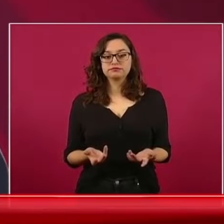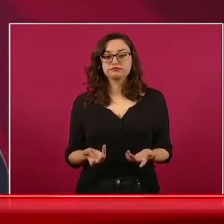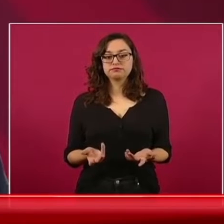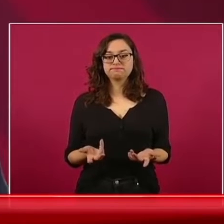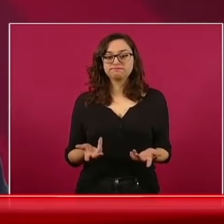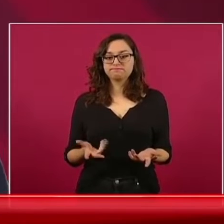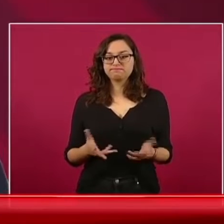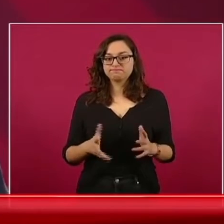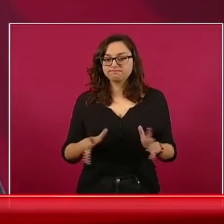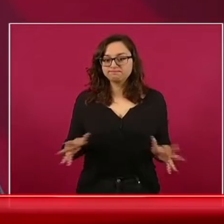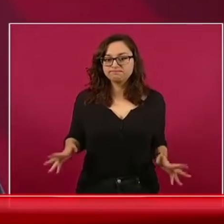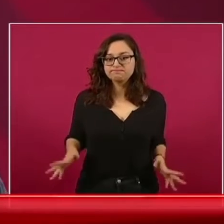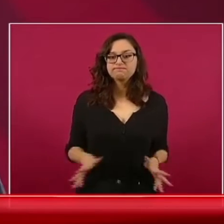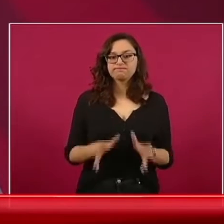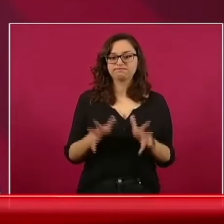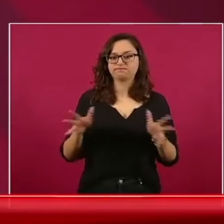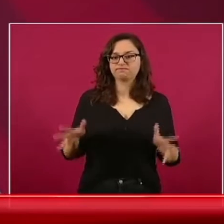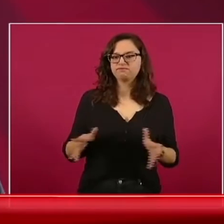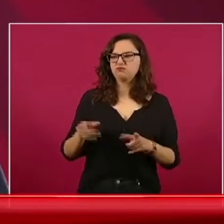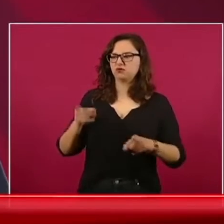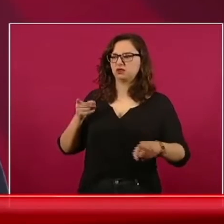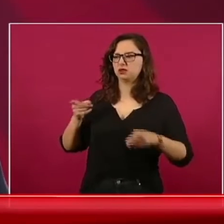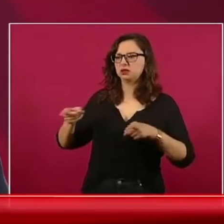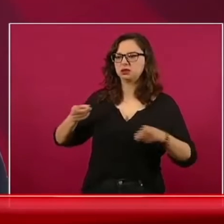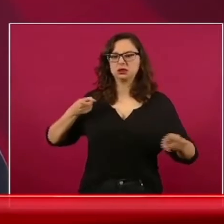promoviendo provocando